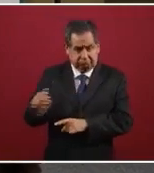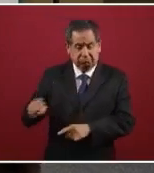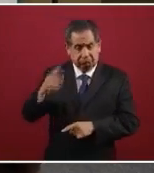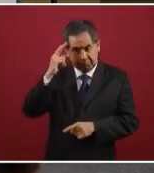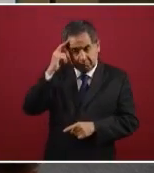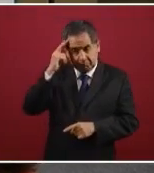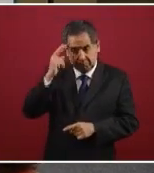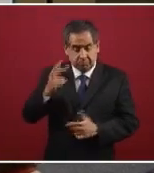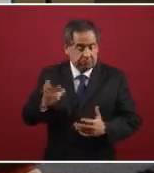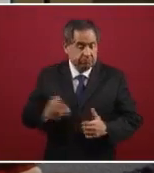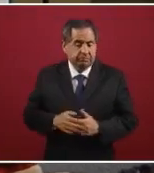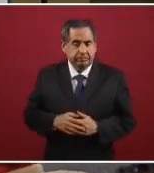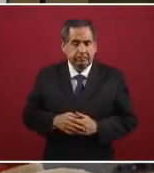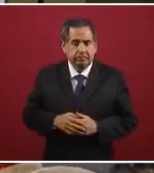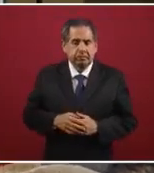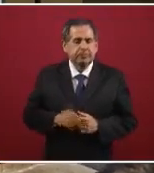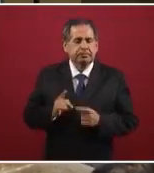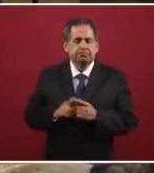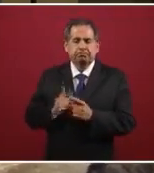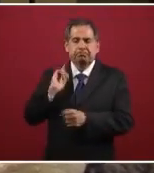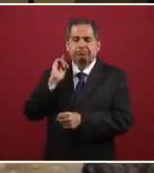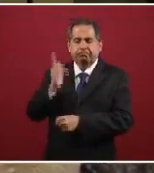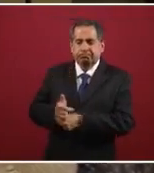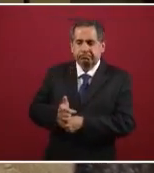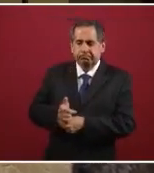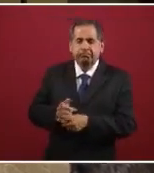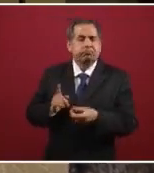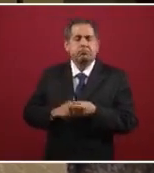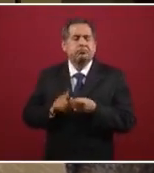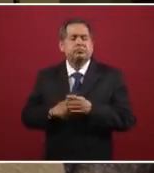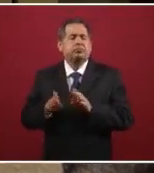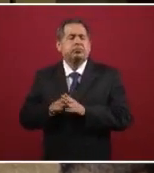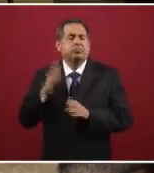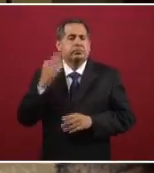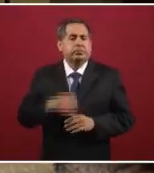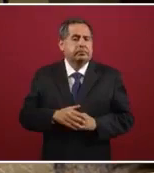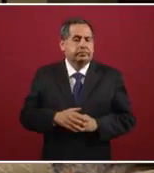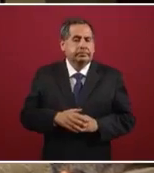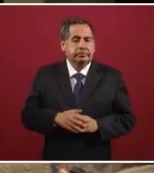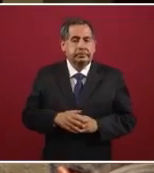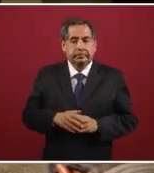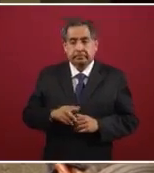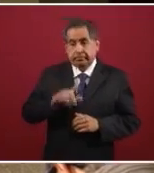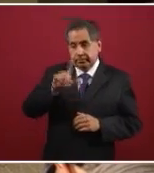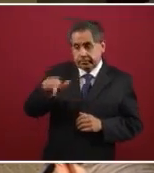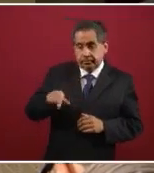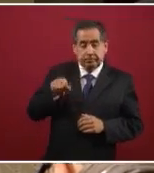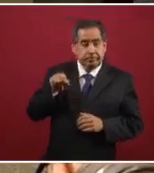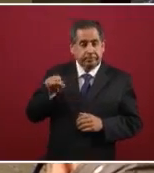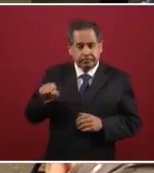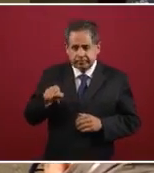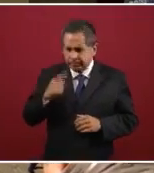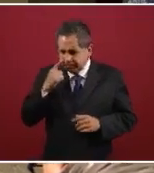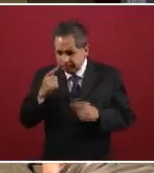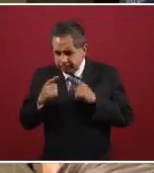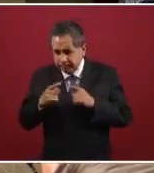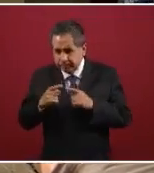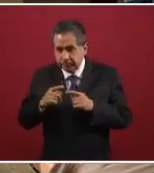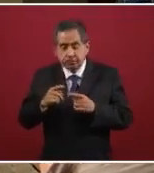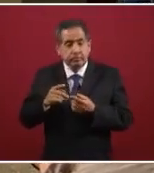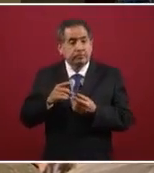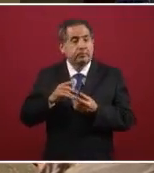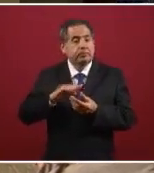¿Saben dónde se descubrió todo esto? Cuando empezaron a clasificarse los